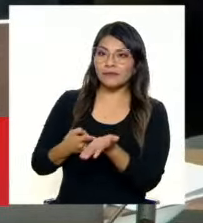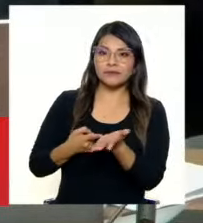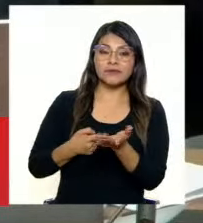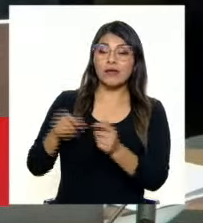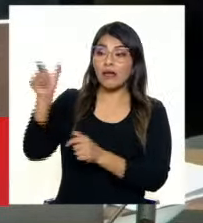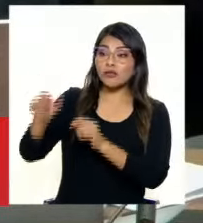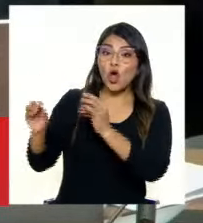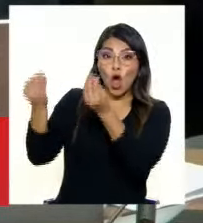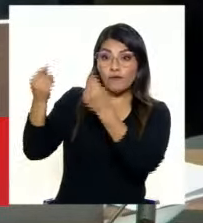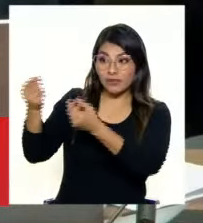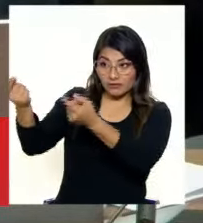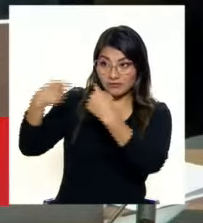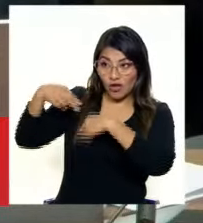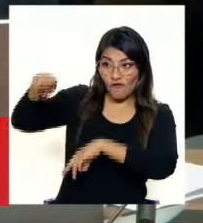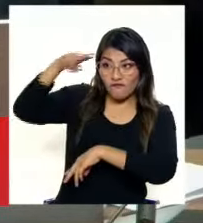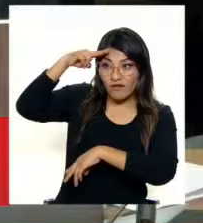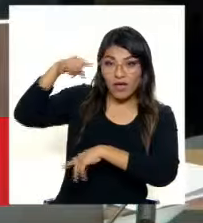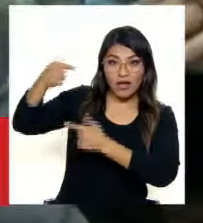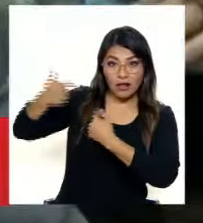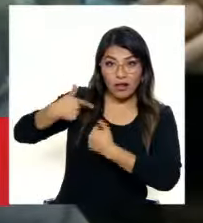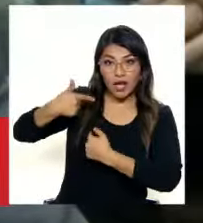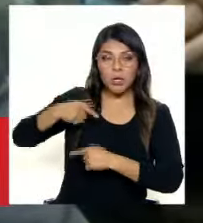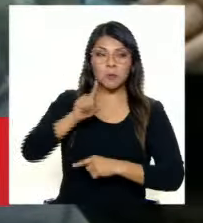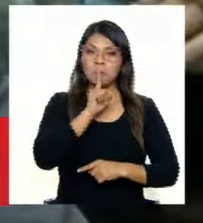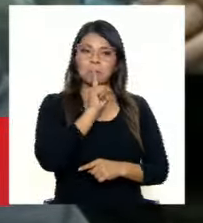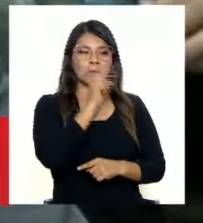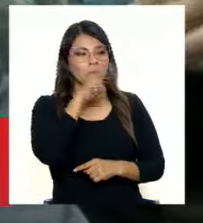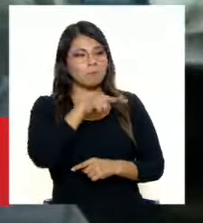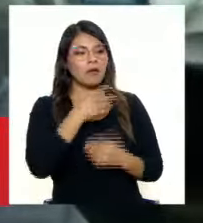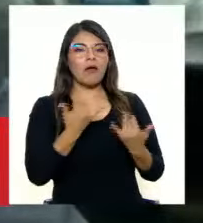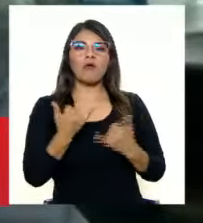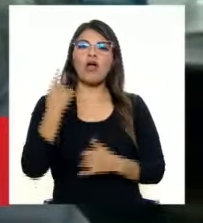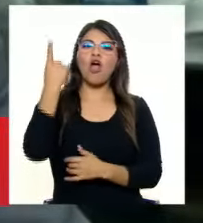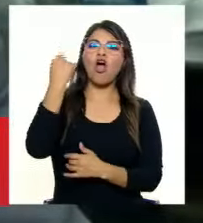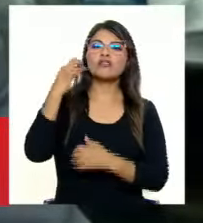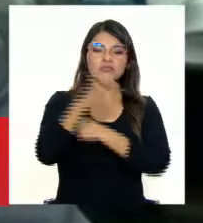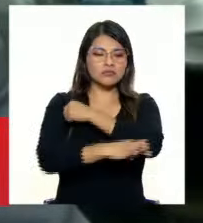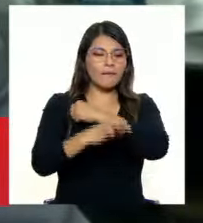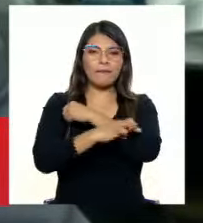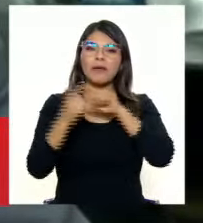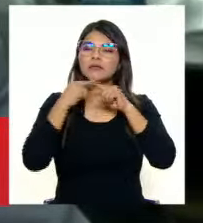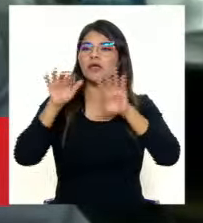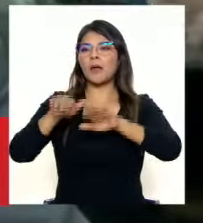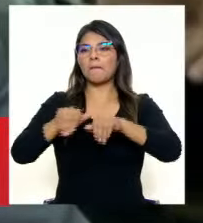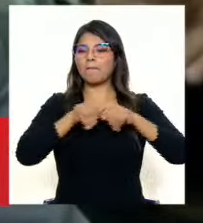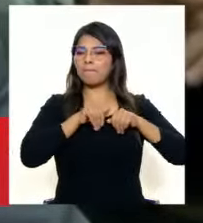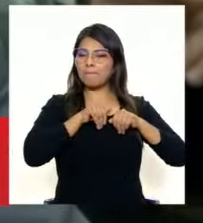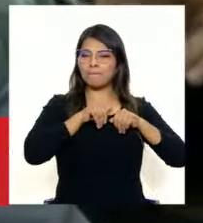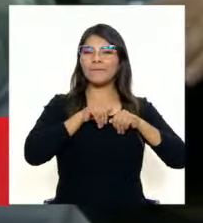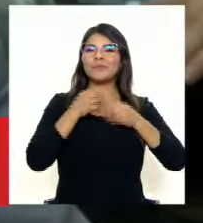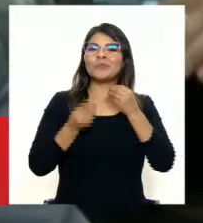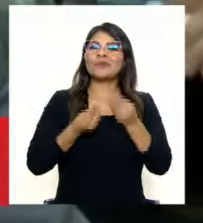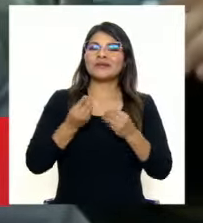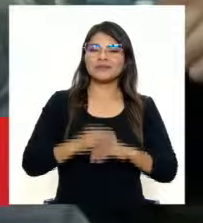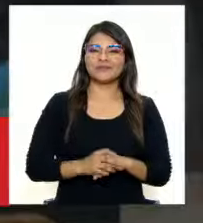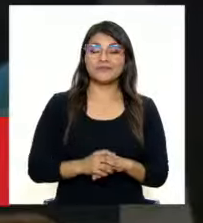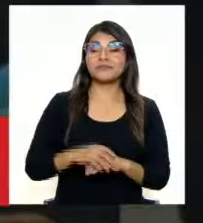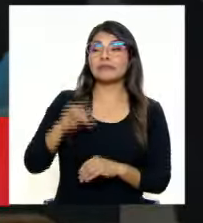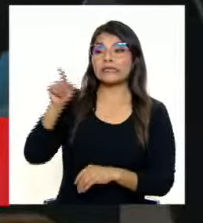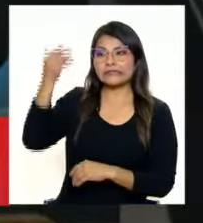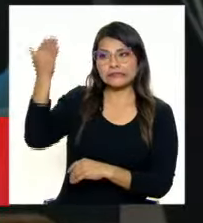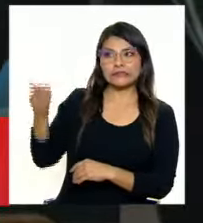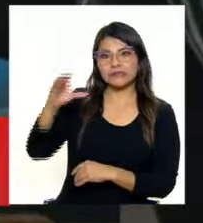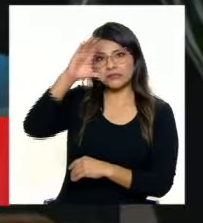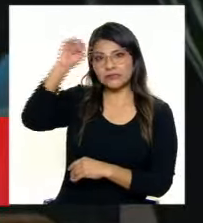ven 11 abstenciones de esta forma el canciller peruano Javier González olaechea